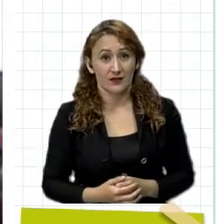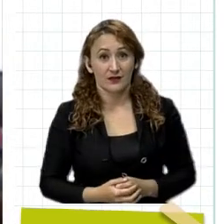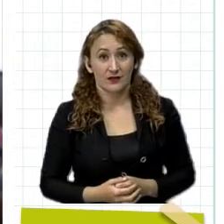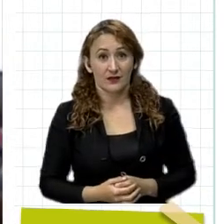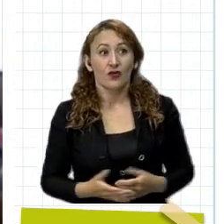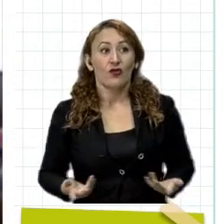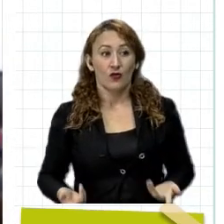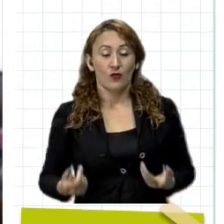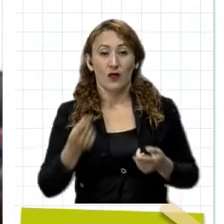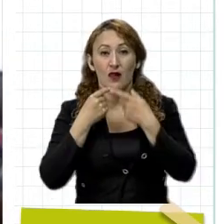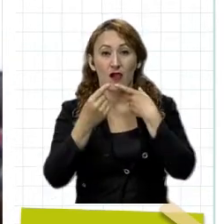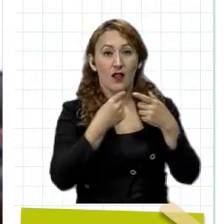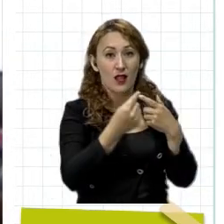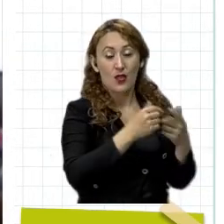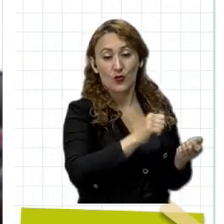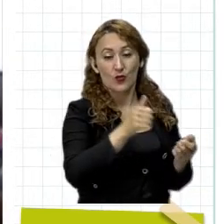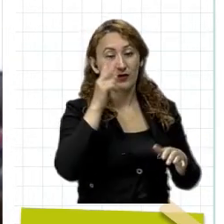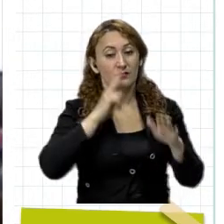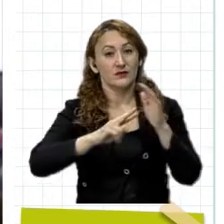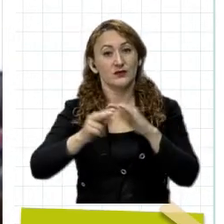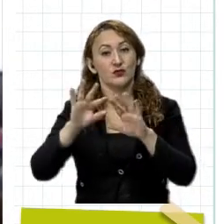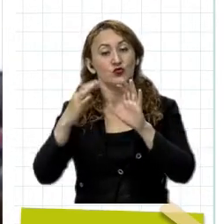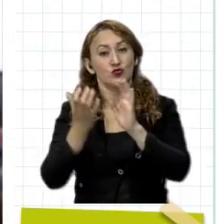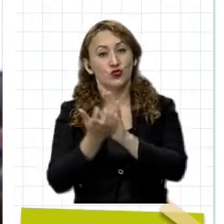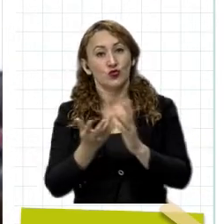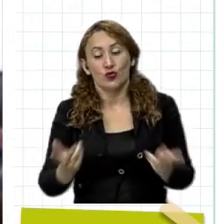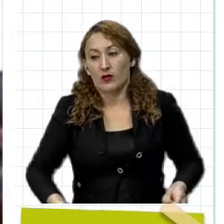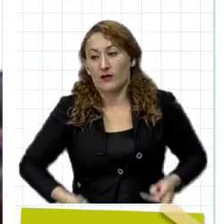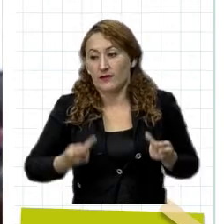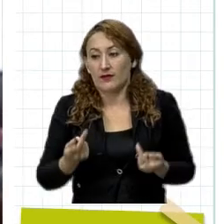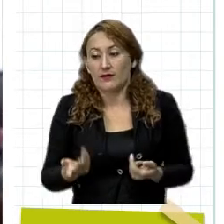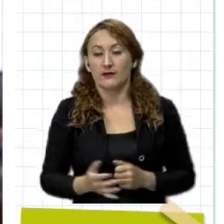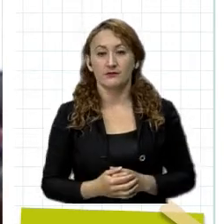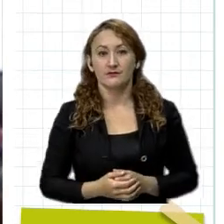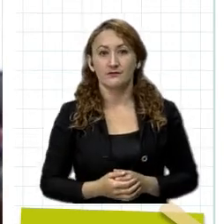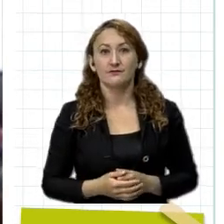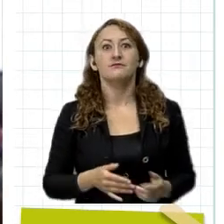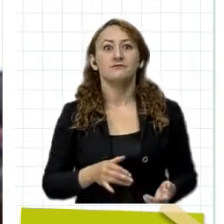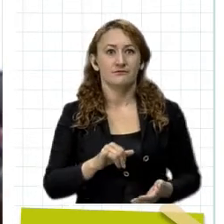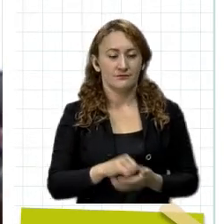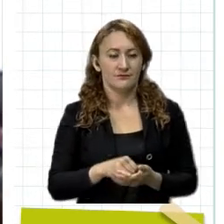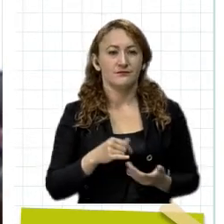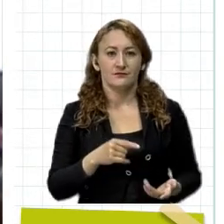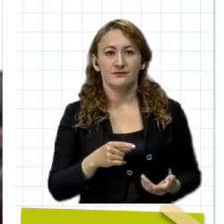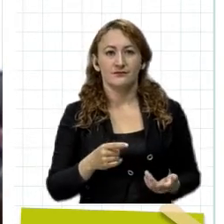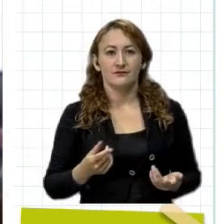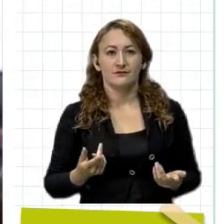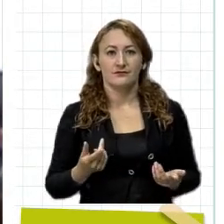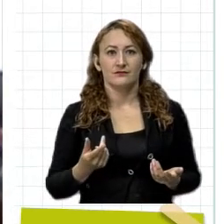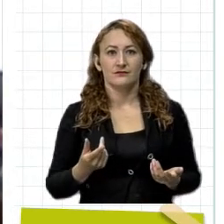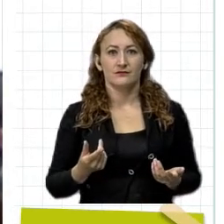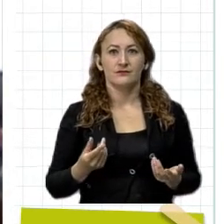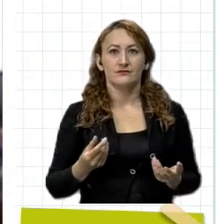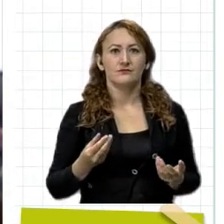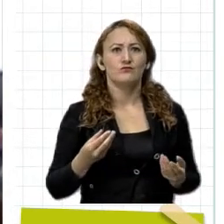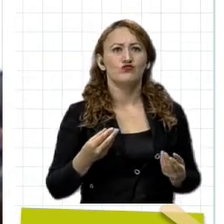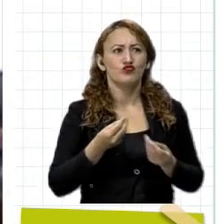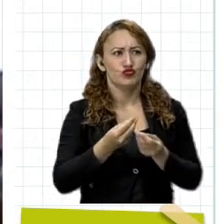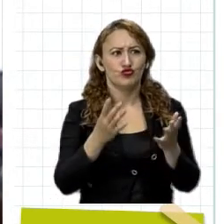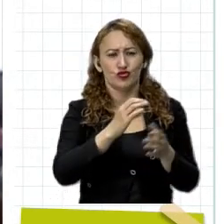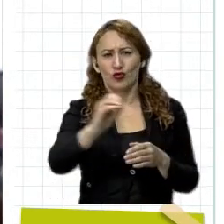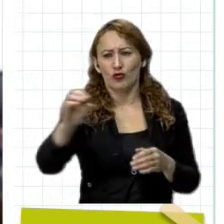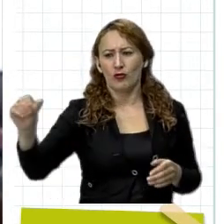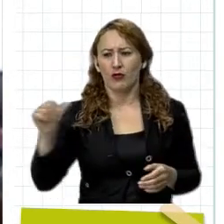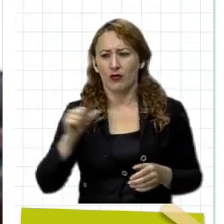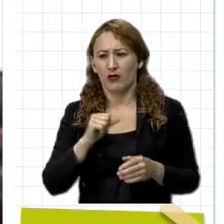poner en diálogo con otras visiones del mundo o de la vida, como lo han manifestado muchas y muchos de ellos en